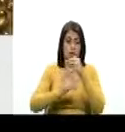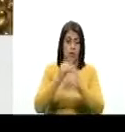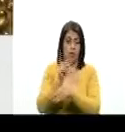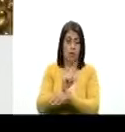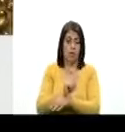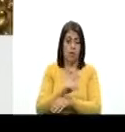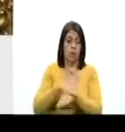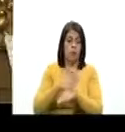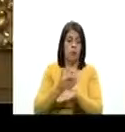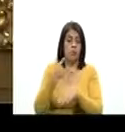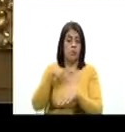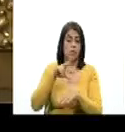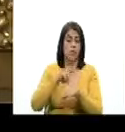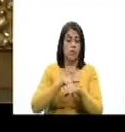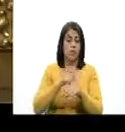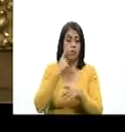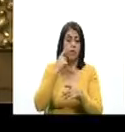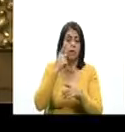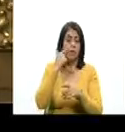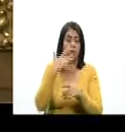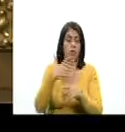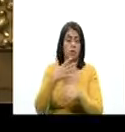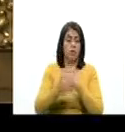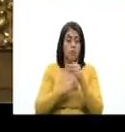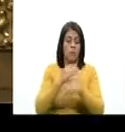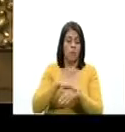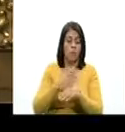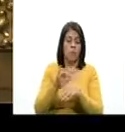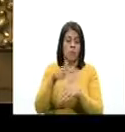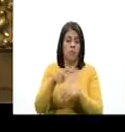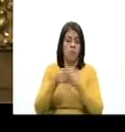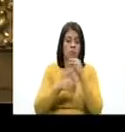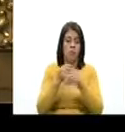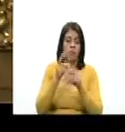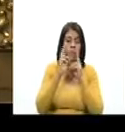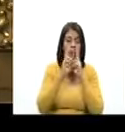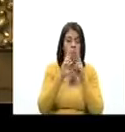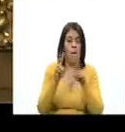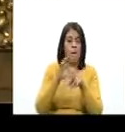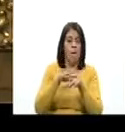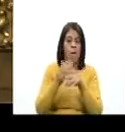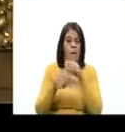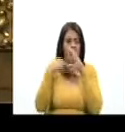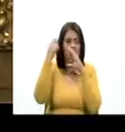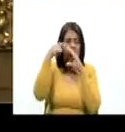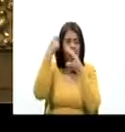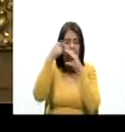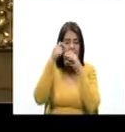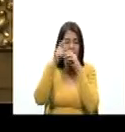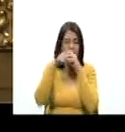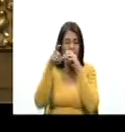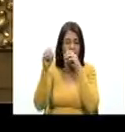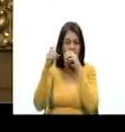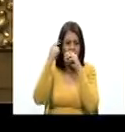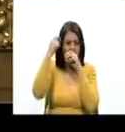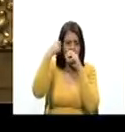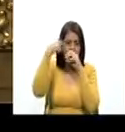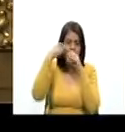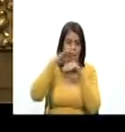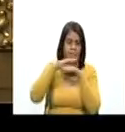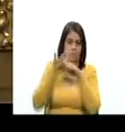rápido, más rápido que los medios tradicionales. Por eso, no sé si ustedes ven, hago como 10 videos por día, estoy ahí con mi